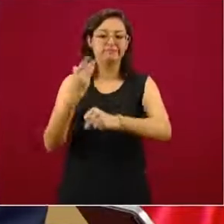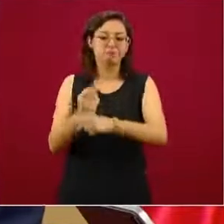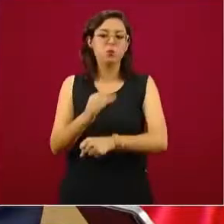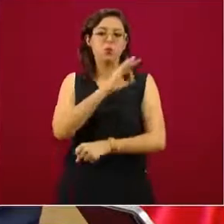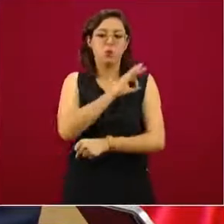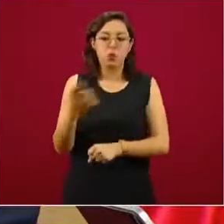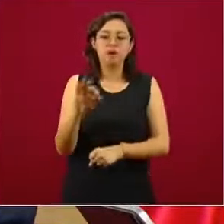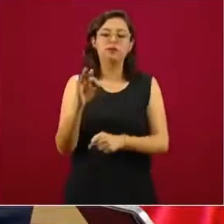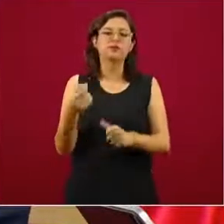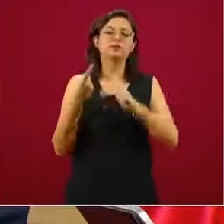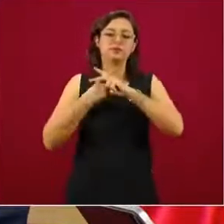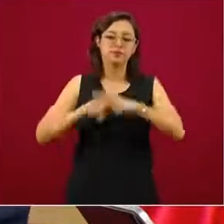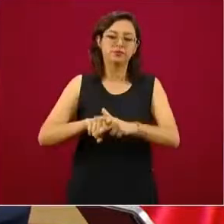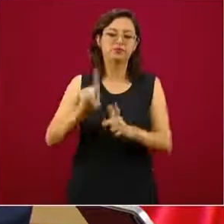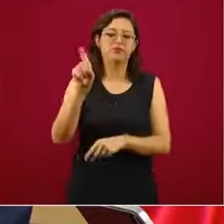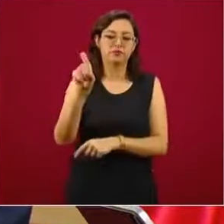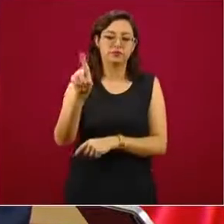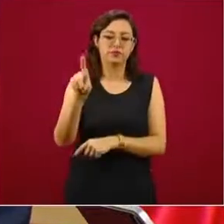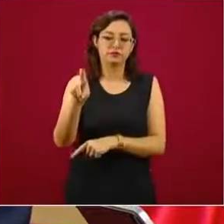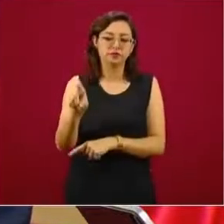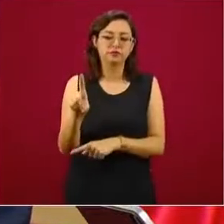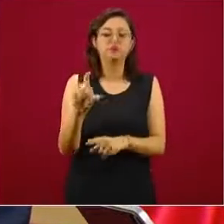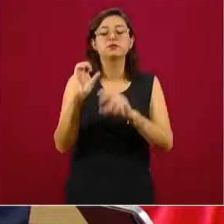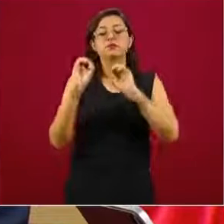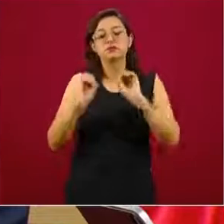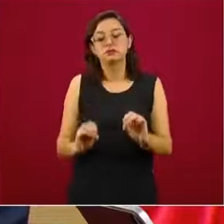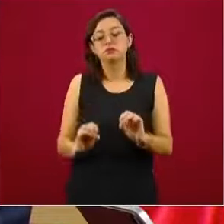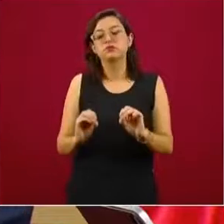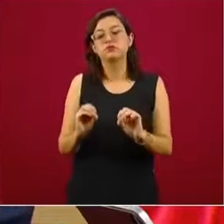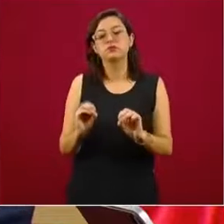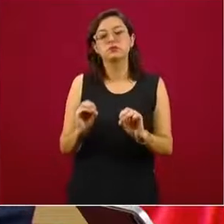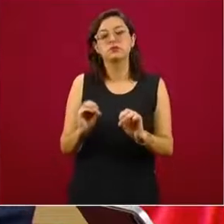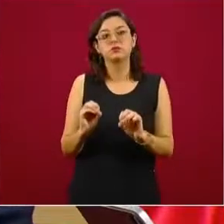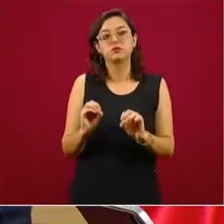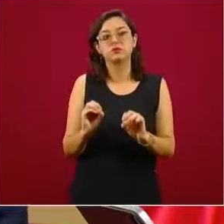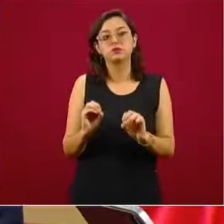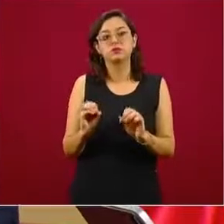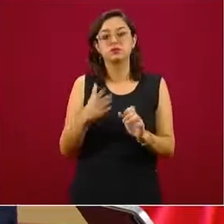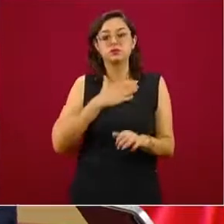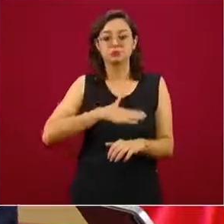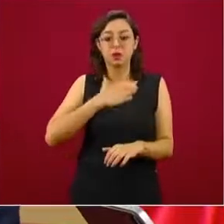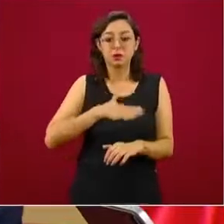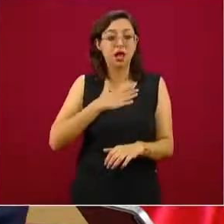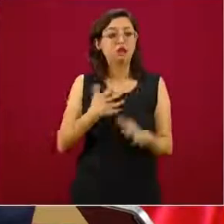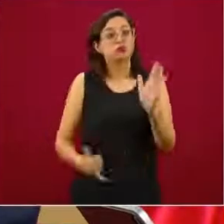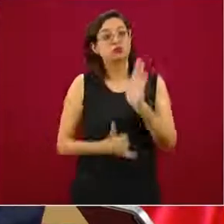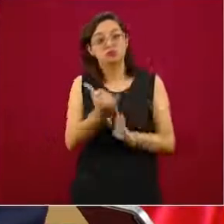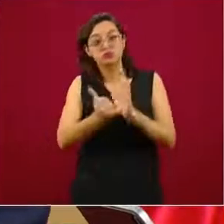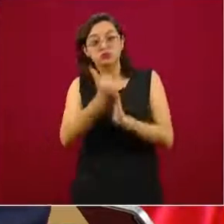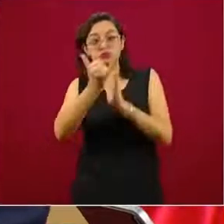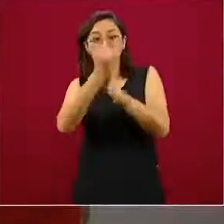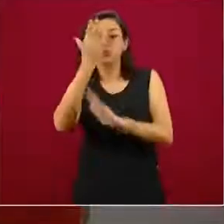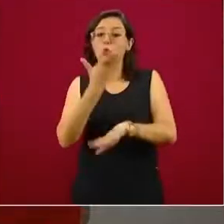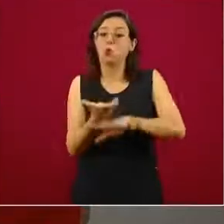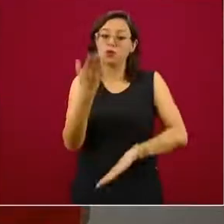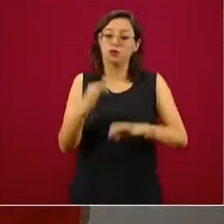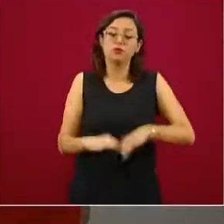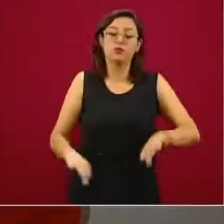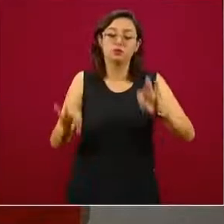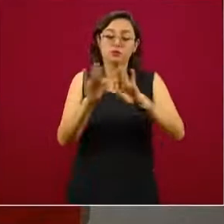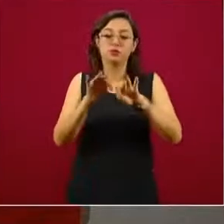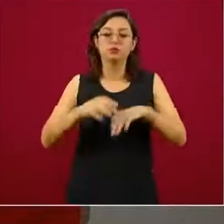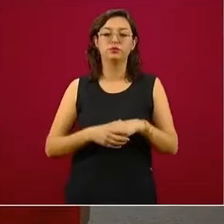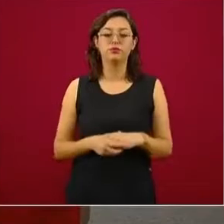pues introducir agua potable o van a poder levantar los baños que son tan importantes.